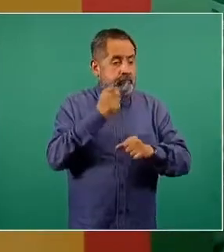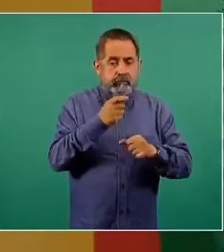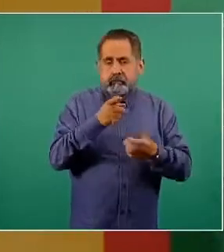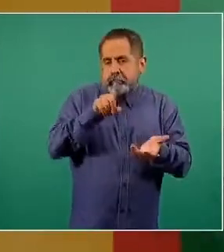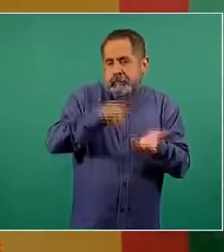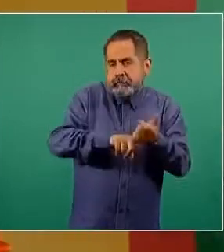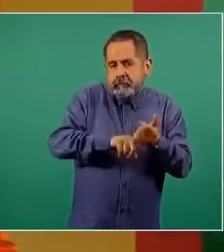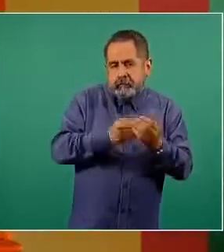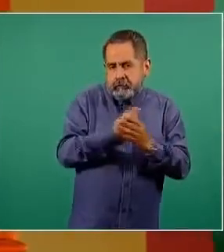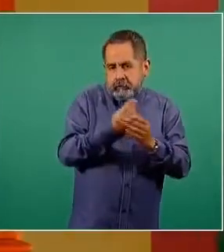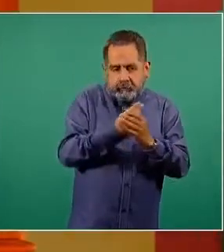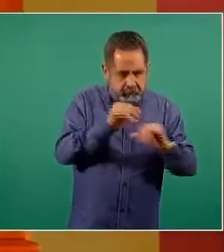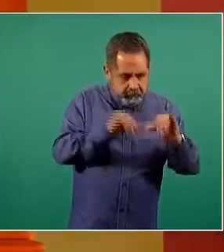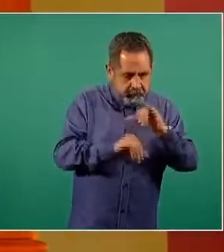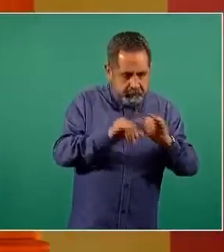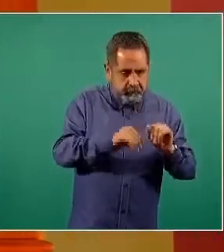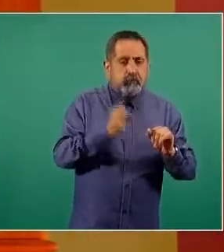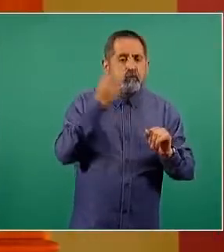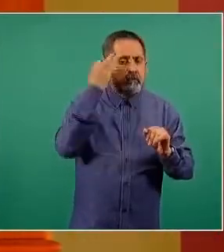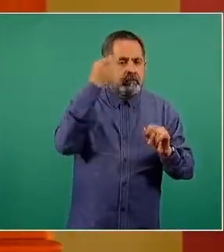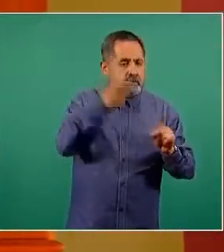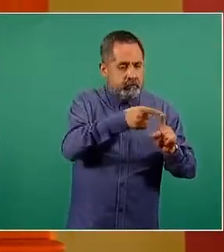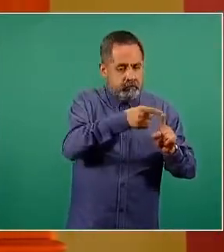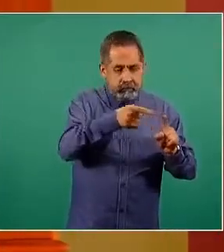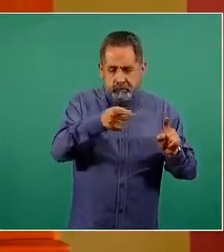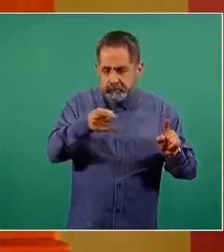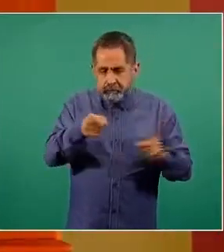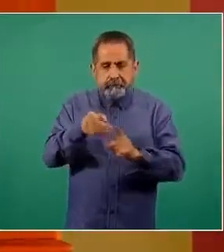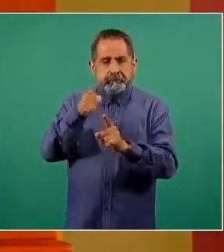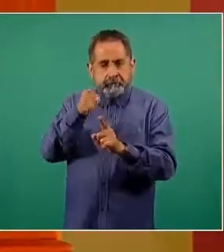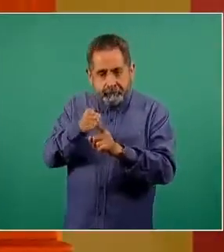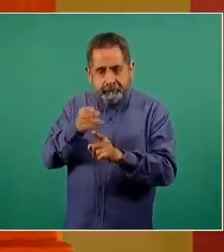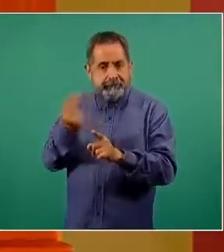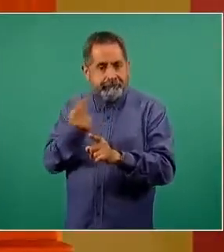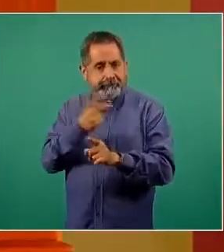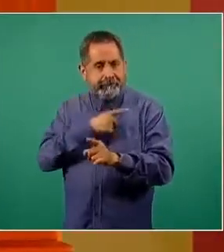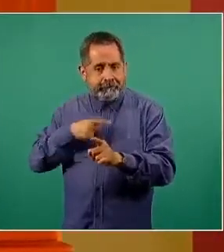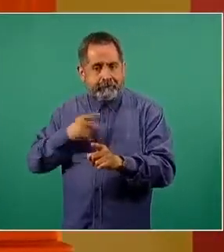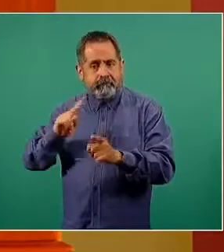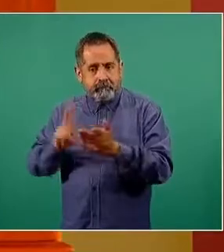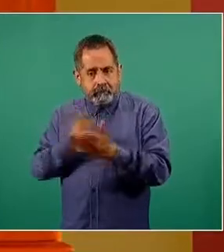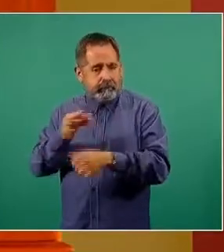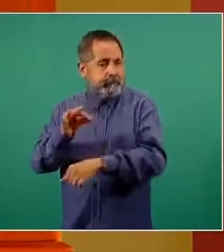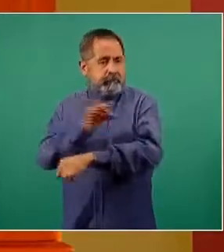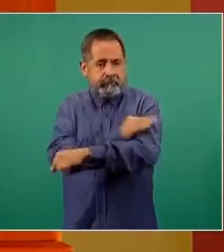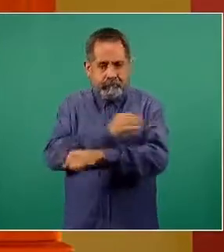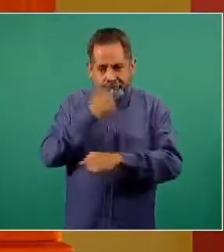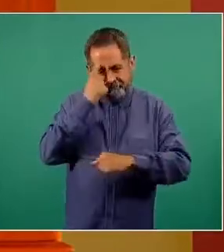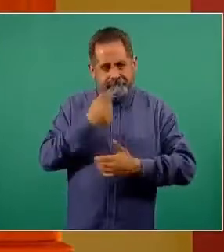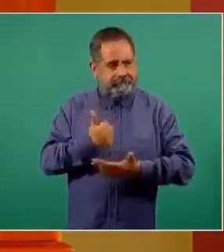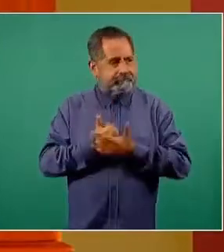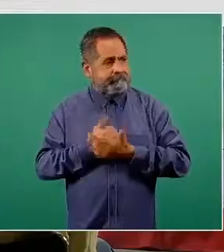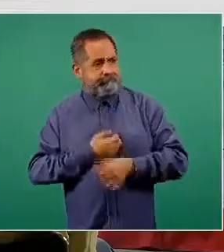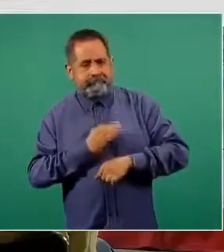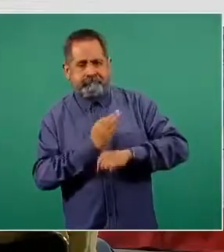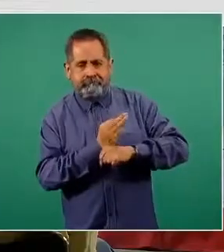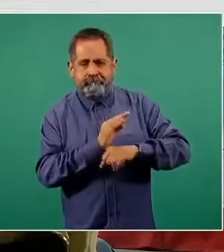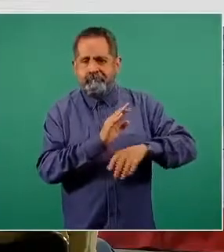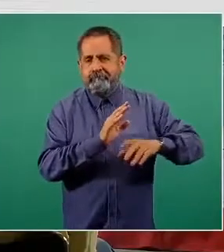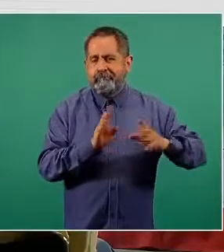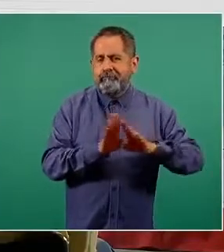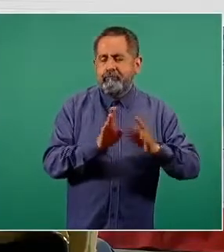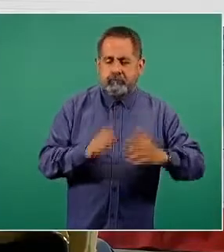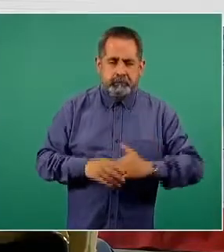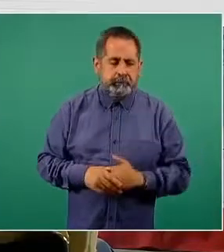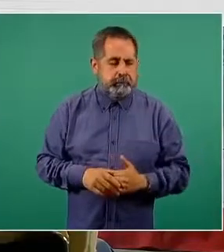composición de la vacuna y cómo se comporta esta vacuna en provocar una respuesta de defensa, una respuesta inmune. Vamos a ver la